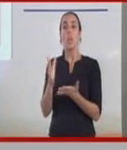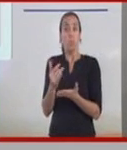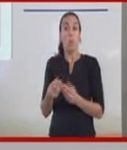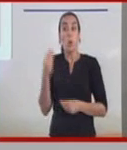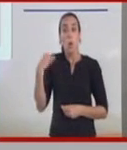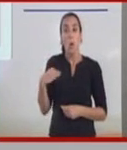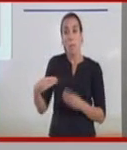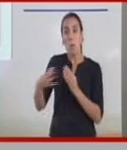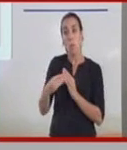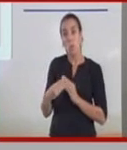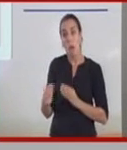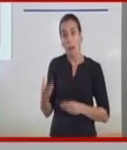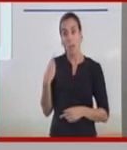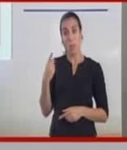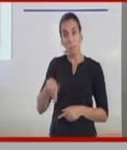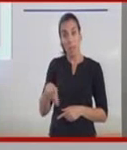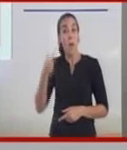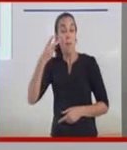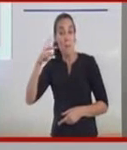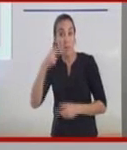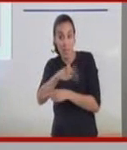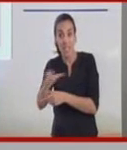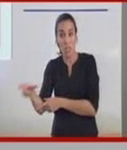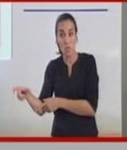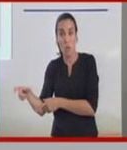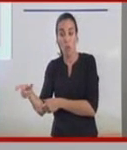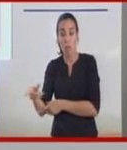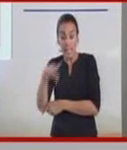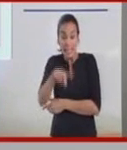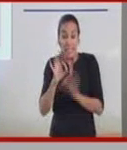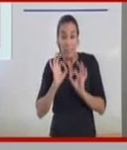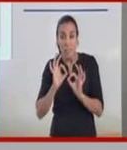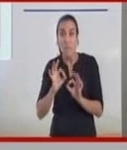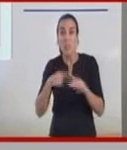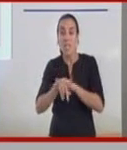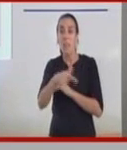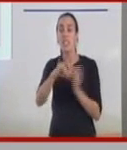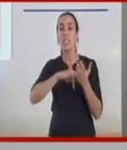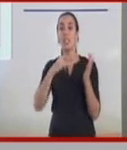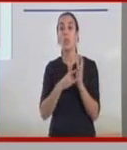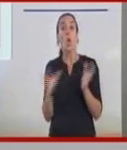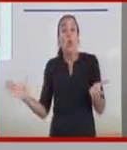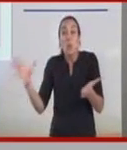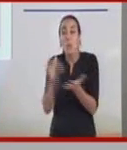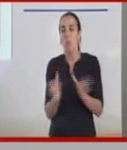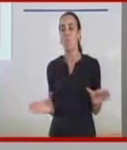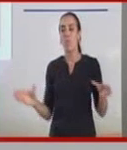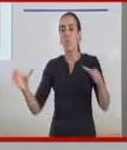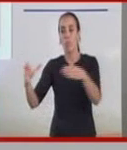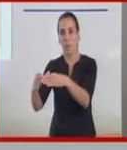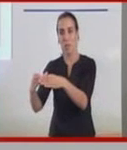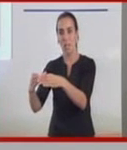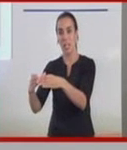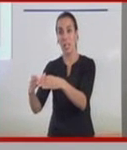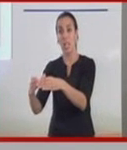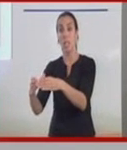los expertos en el sector en el que se va a desarrollar esa tecnología, pues que se reúnan y, eso sí,